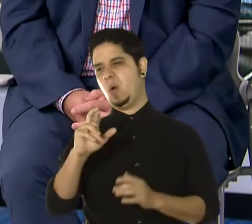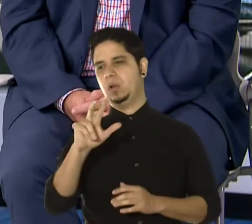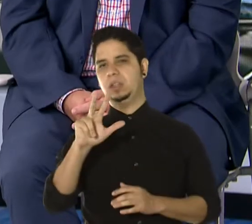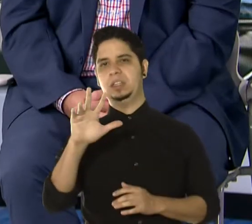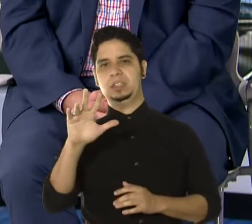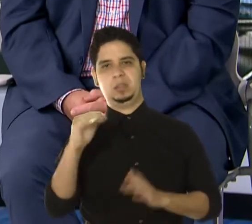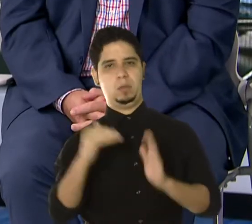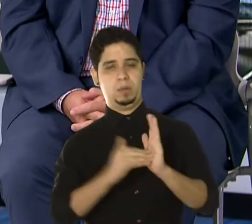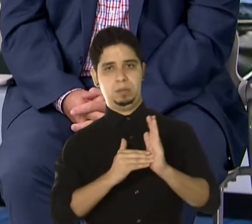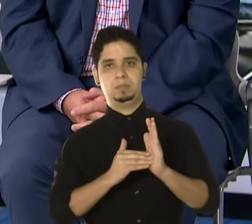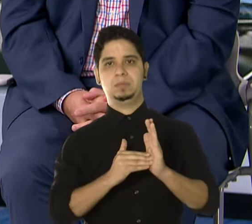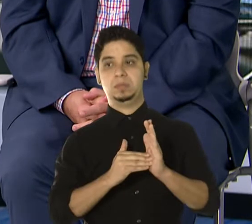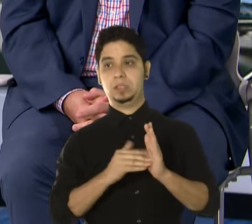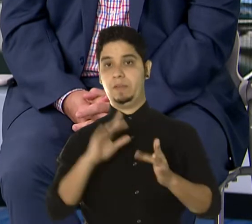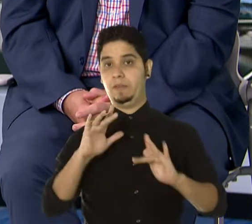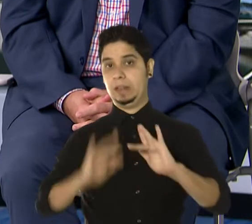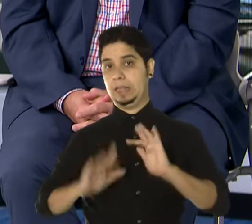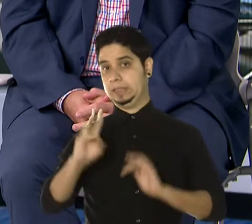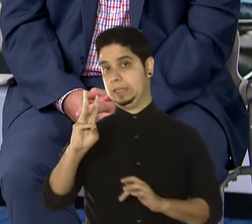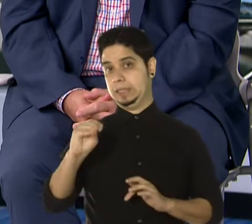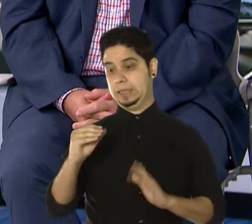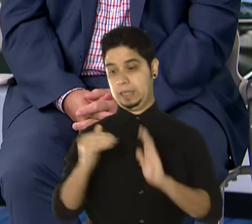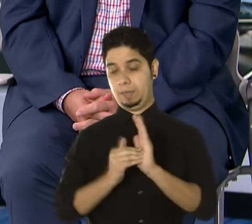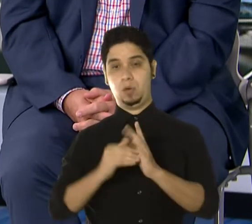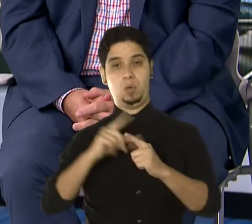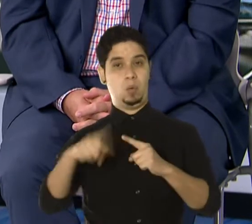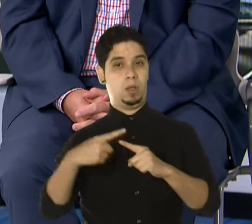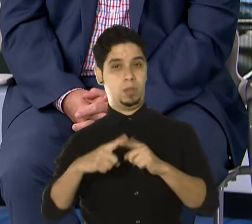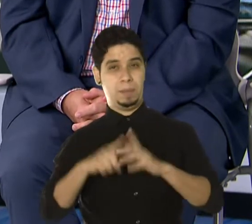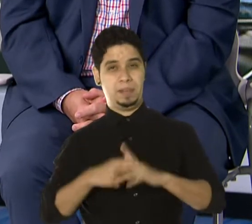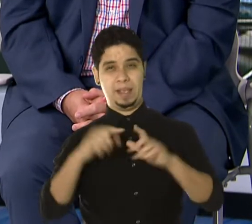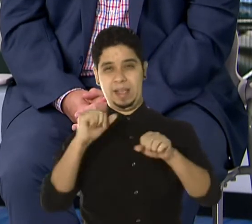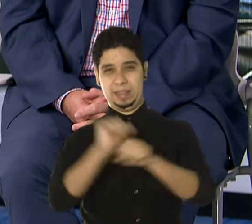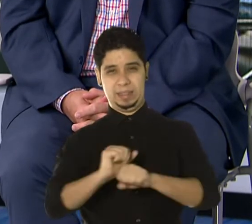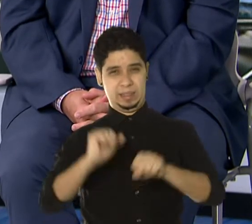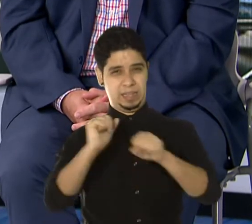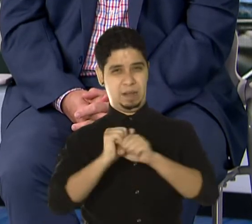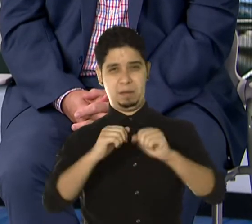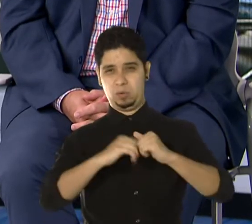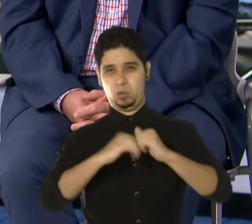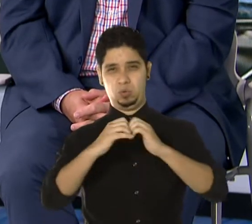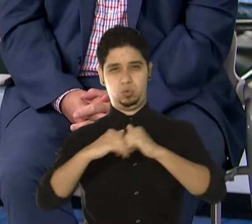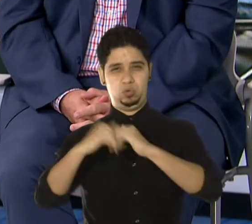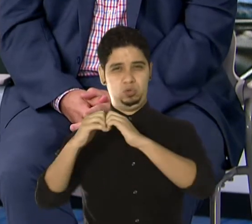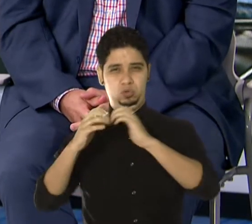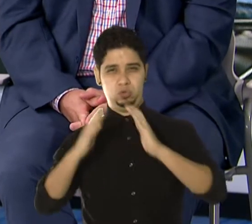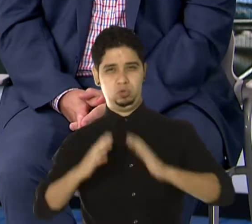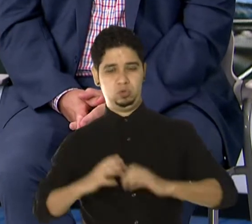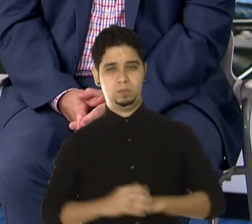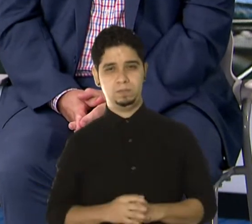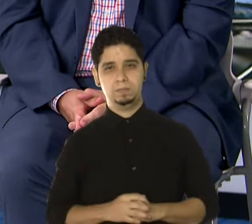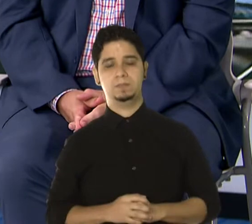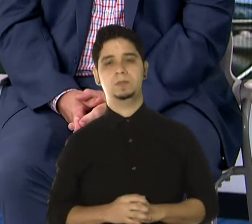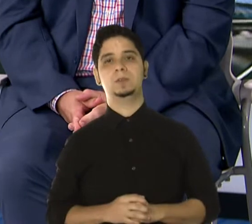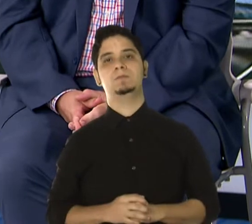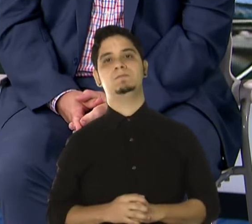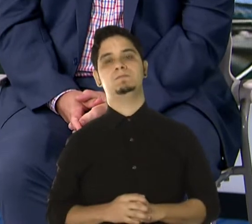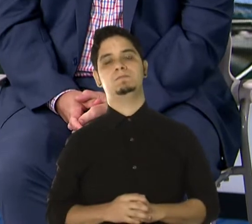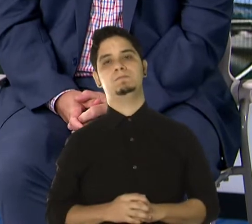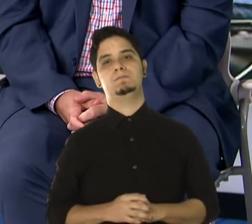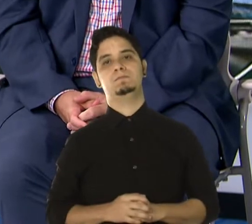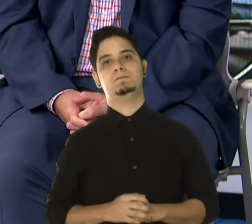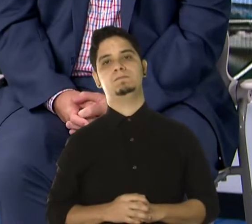60,000 empleados que van a hacer falta una vez empiecen a construir, estos fondos empiecen a ser inyectados en la industria.